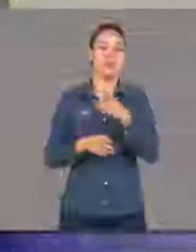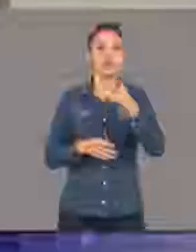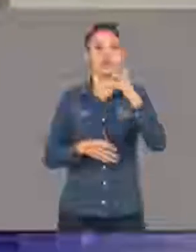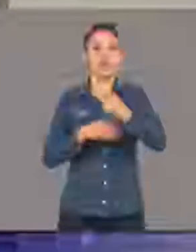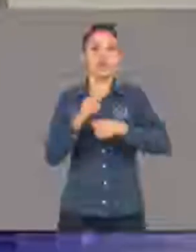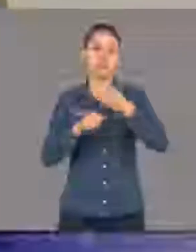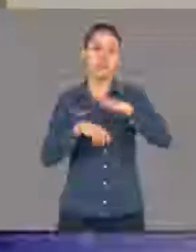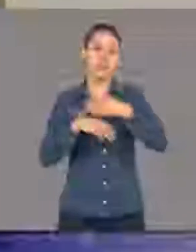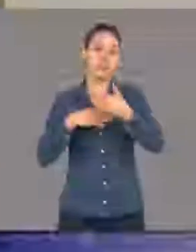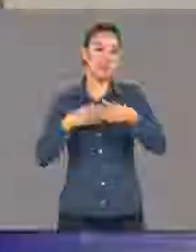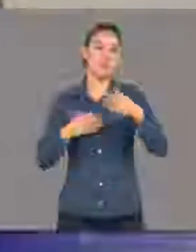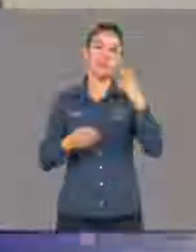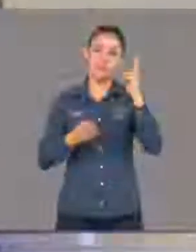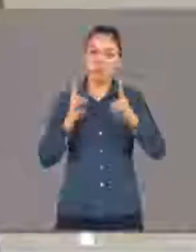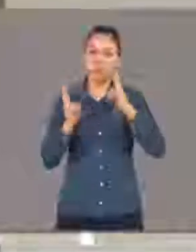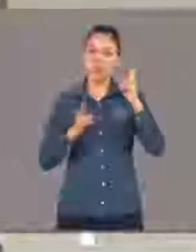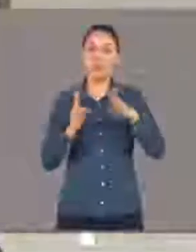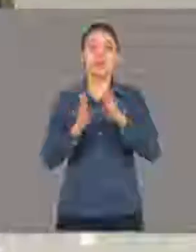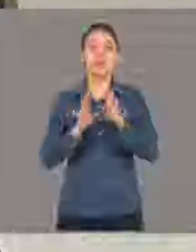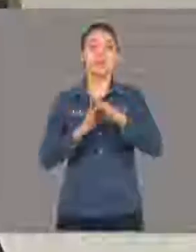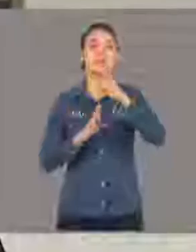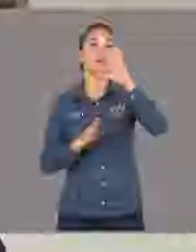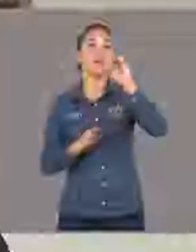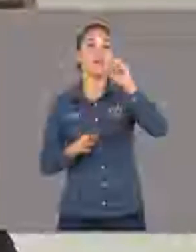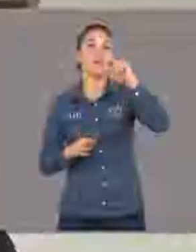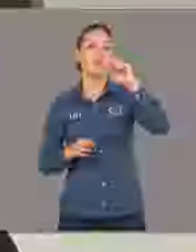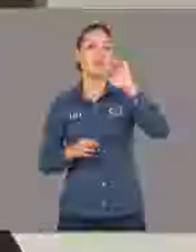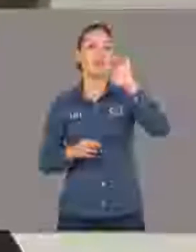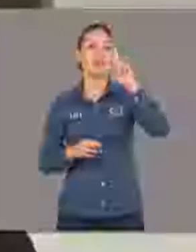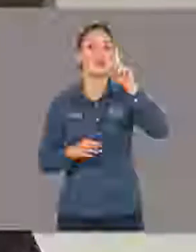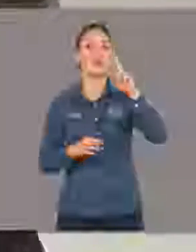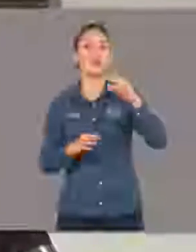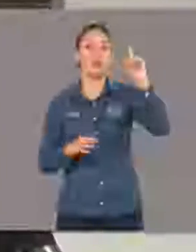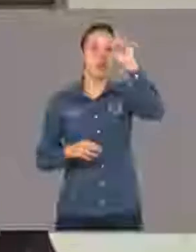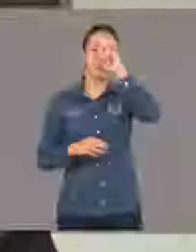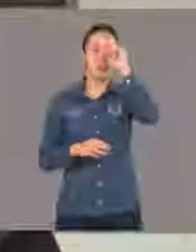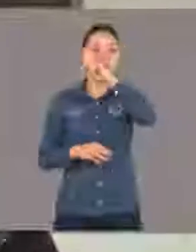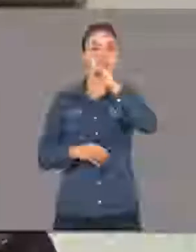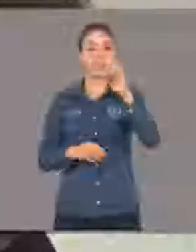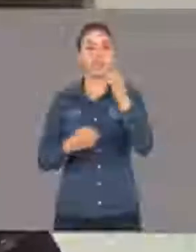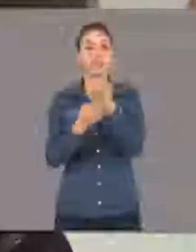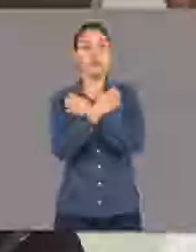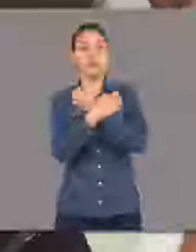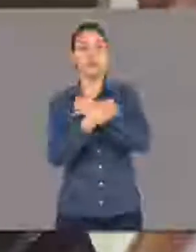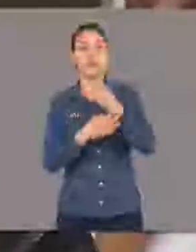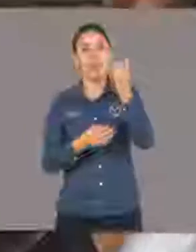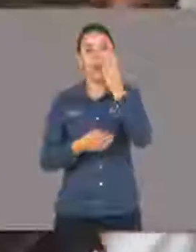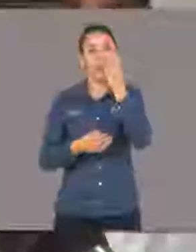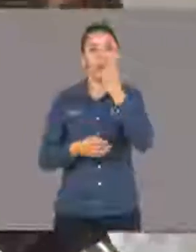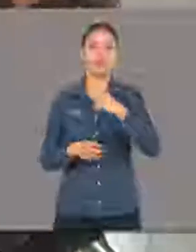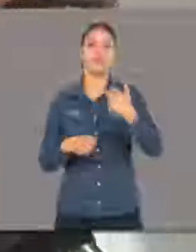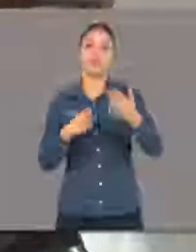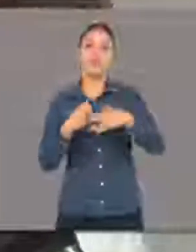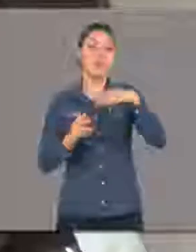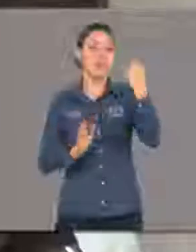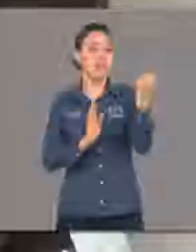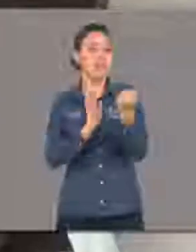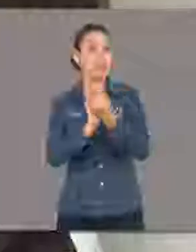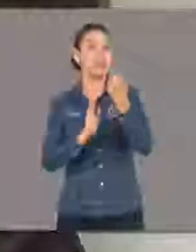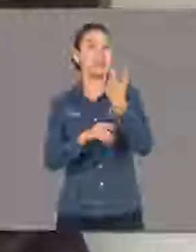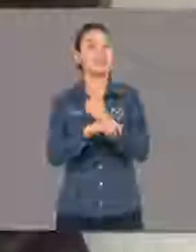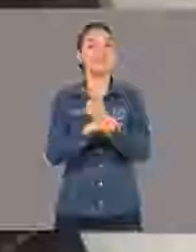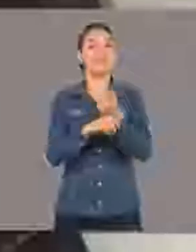programado la visita del CONAEDO que es el Consejo Nacional de Educación Odontológica para la recreditación del programa de